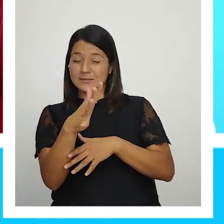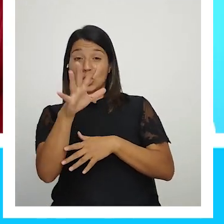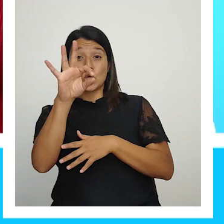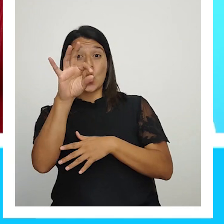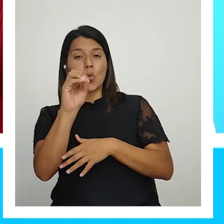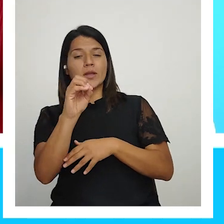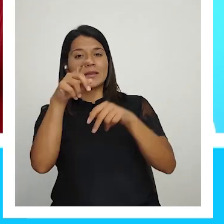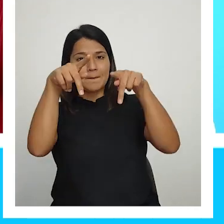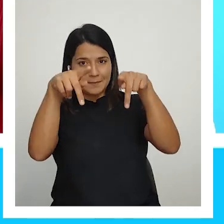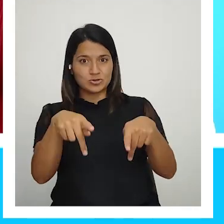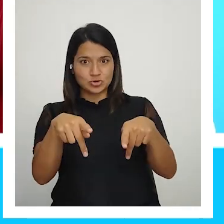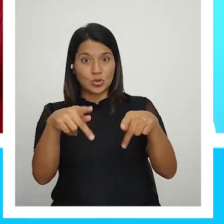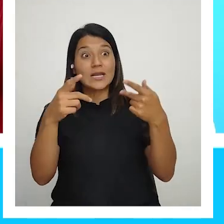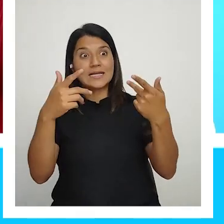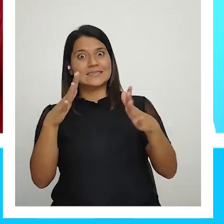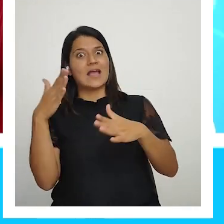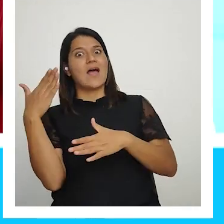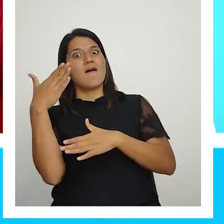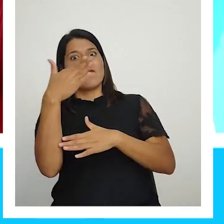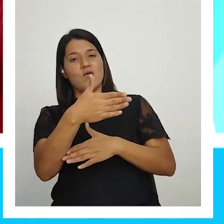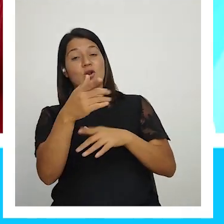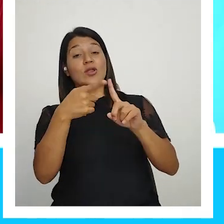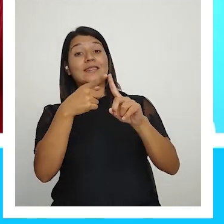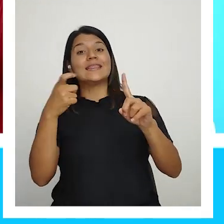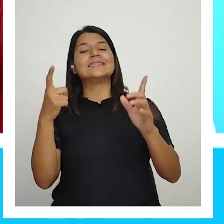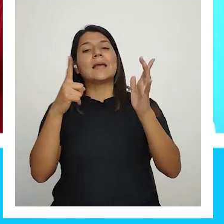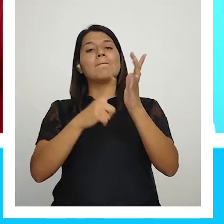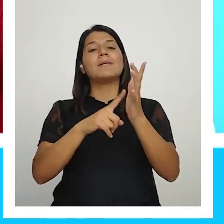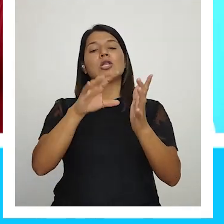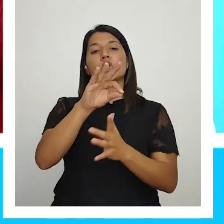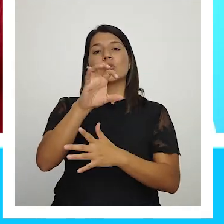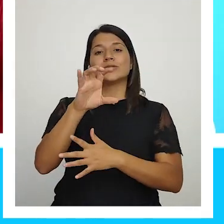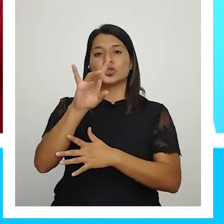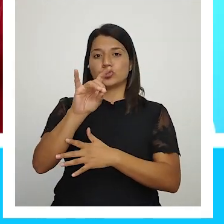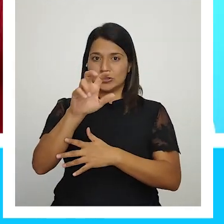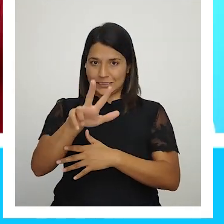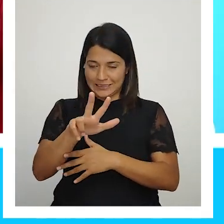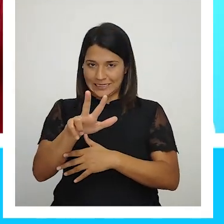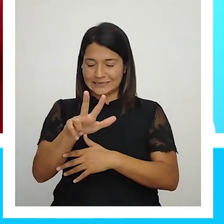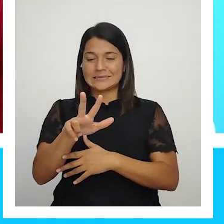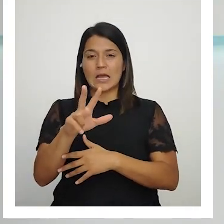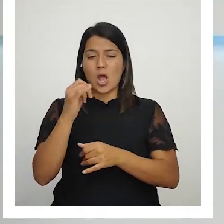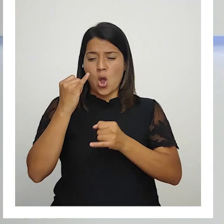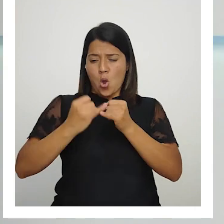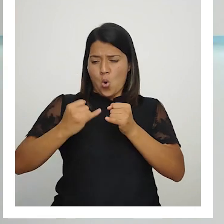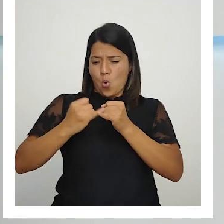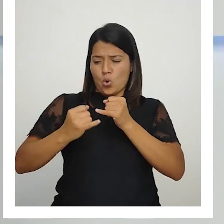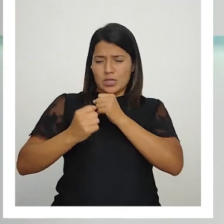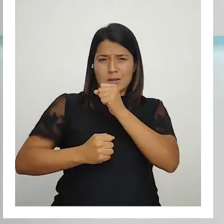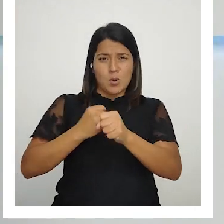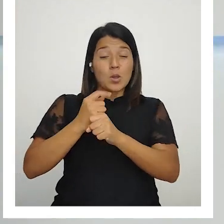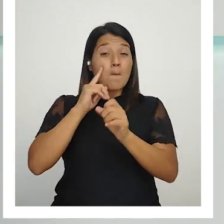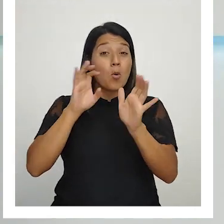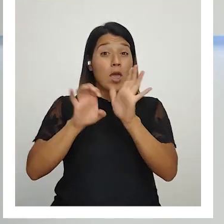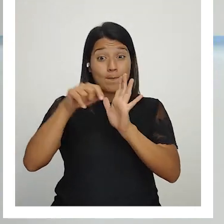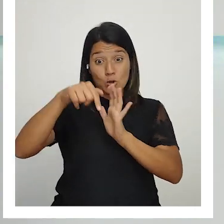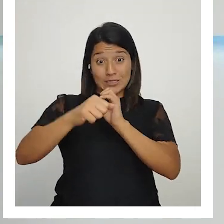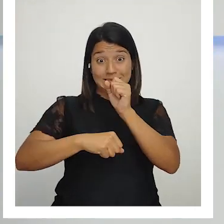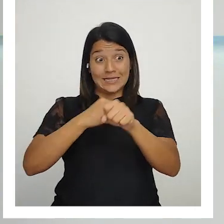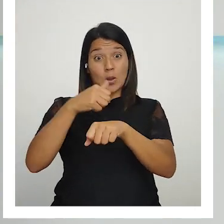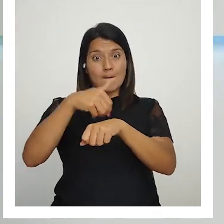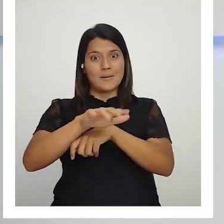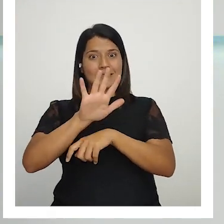90 personas son las que se han ido desde 1983. De los últimos años, por ejemplo, este año estamos enviando a